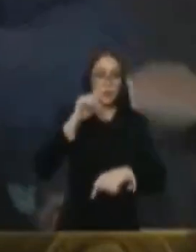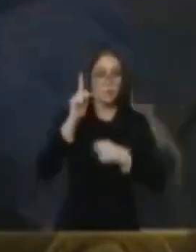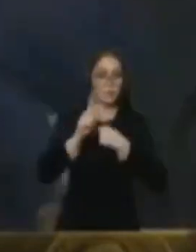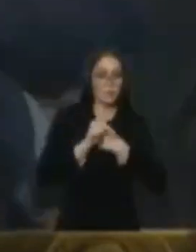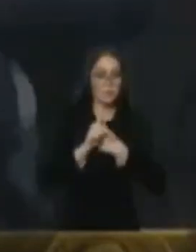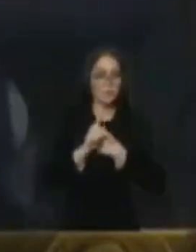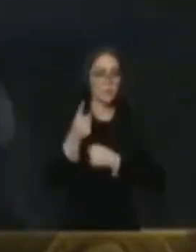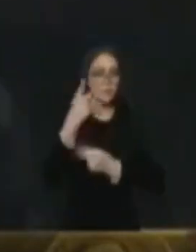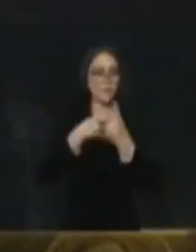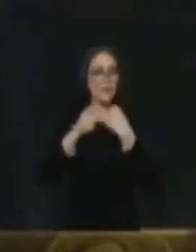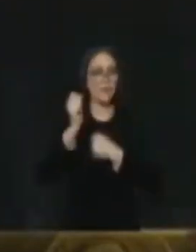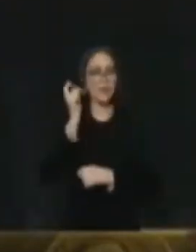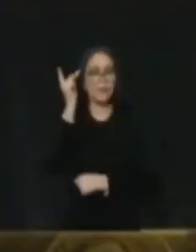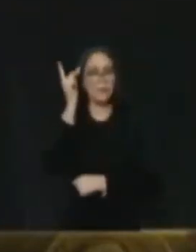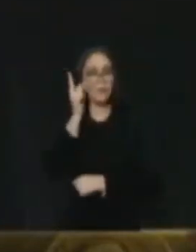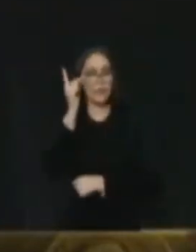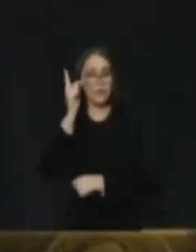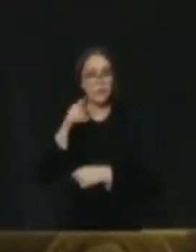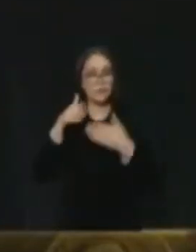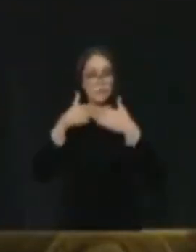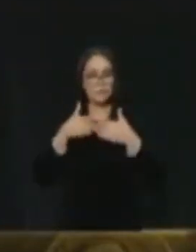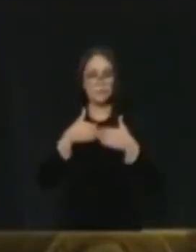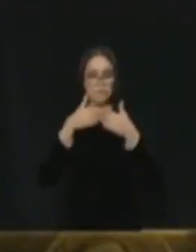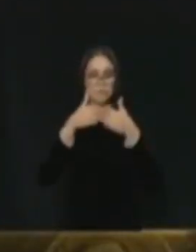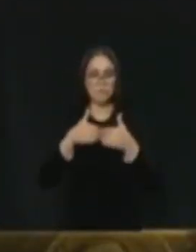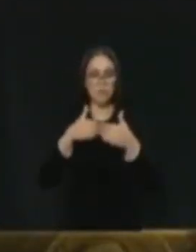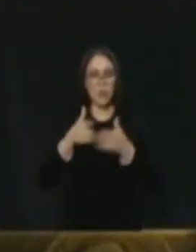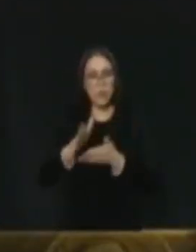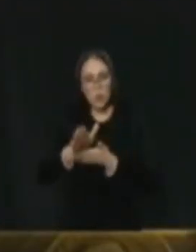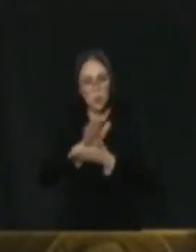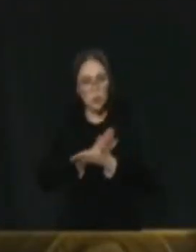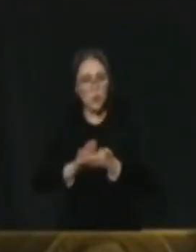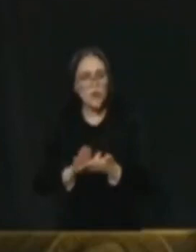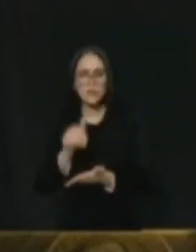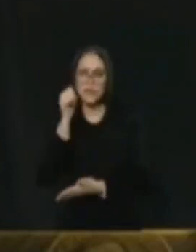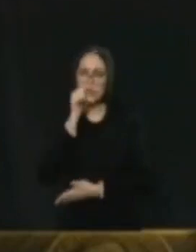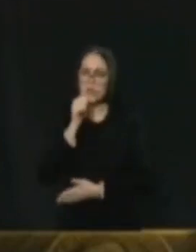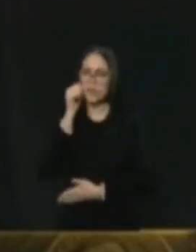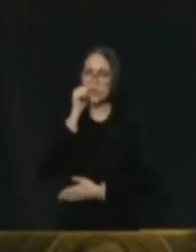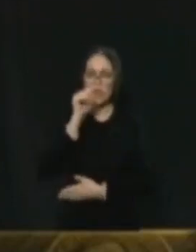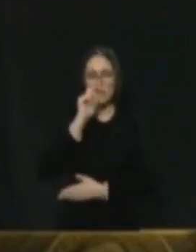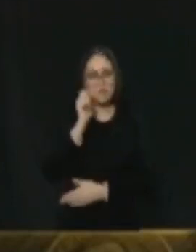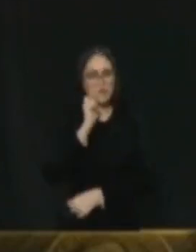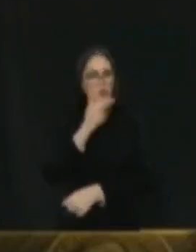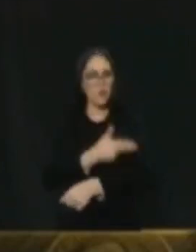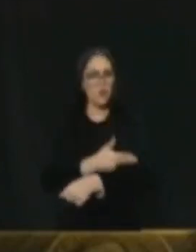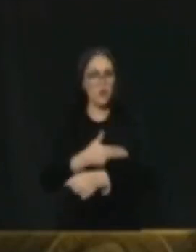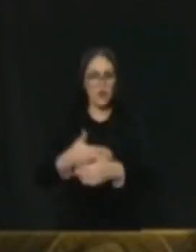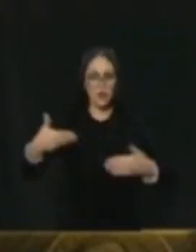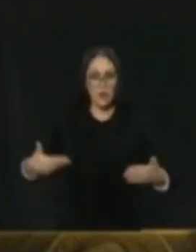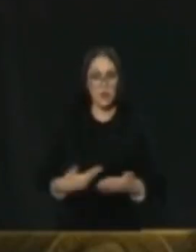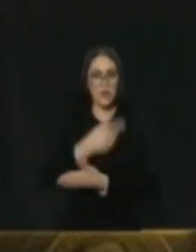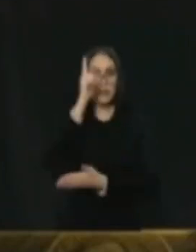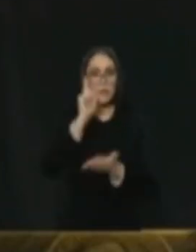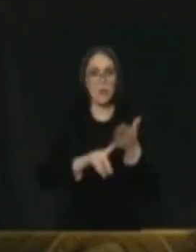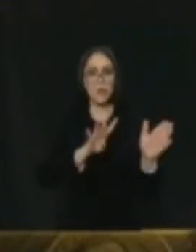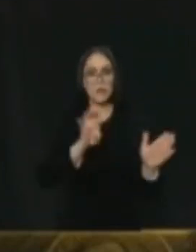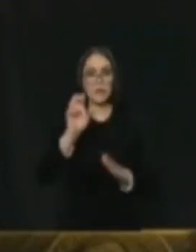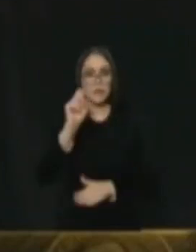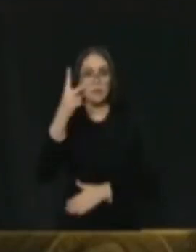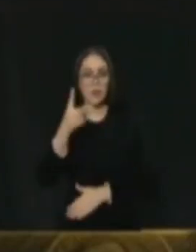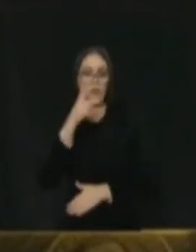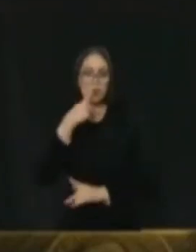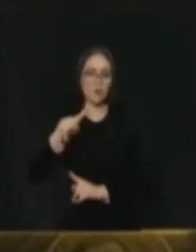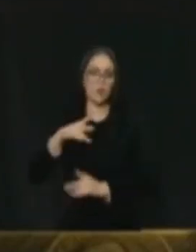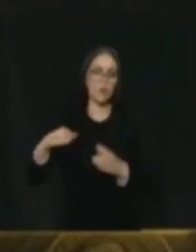mar, humilde y modesta, pero una verdadera princesa. Nacida en París en 1932, en una